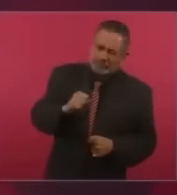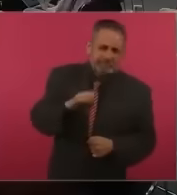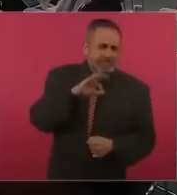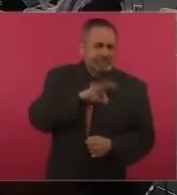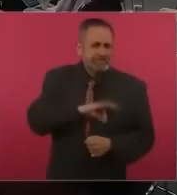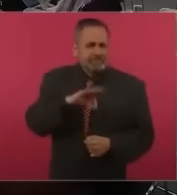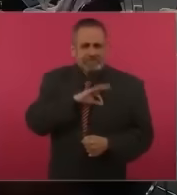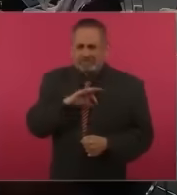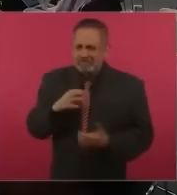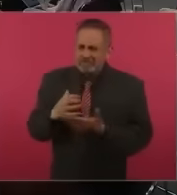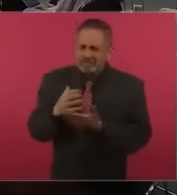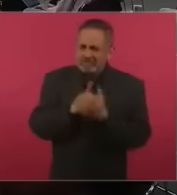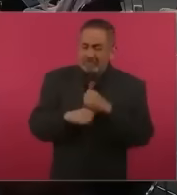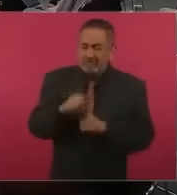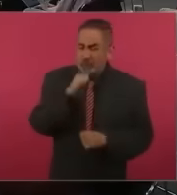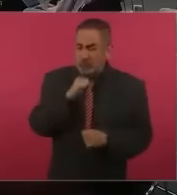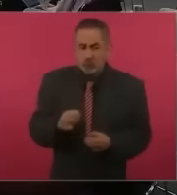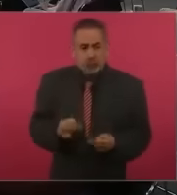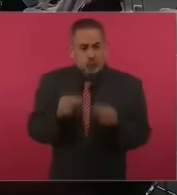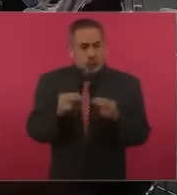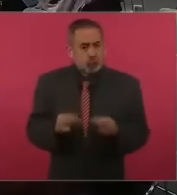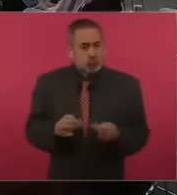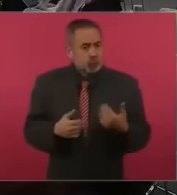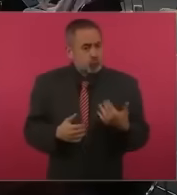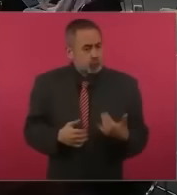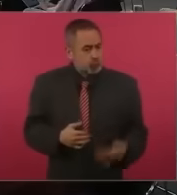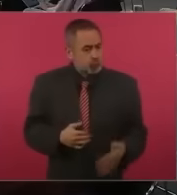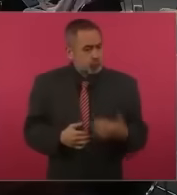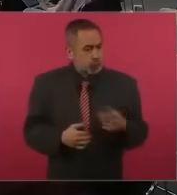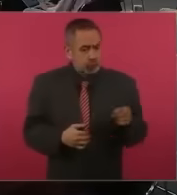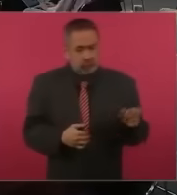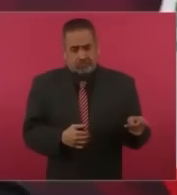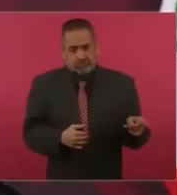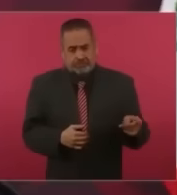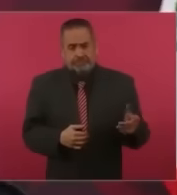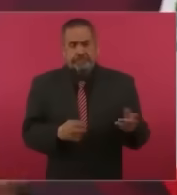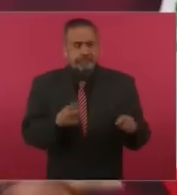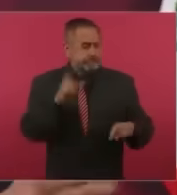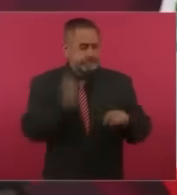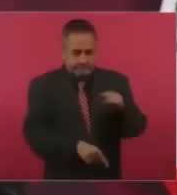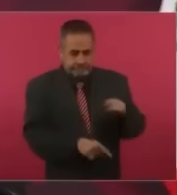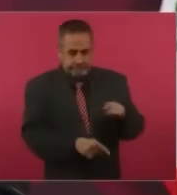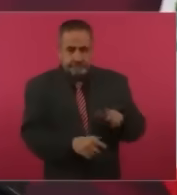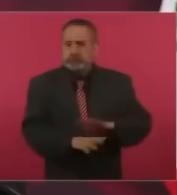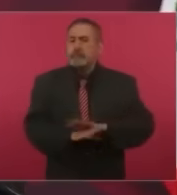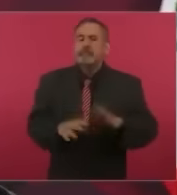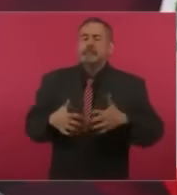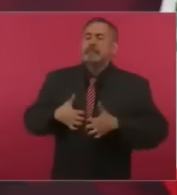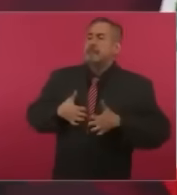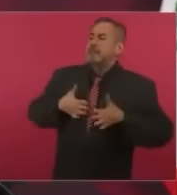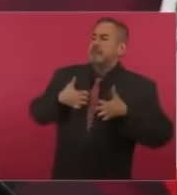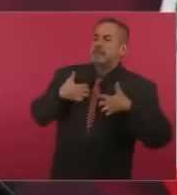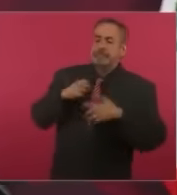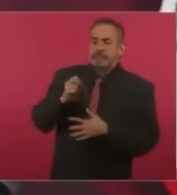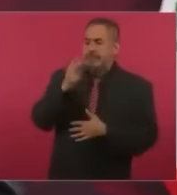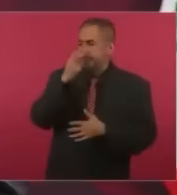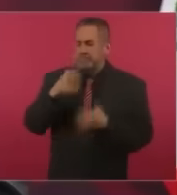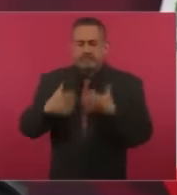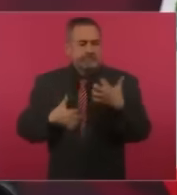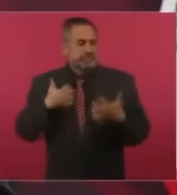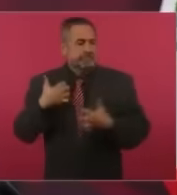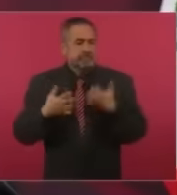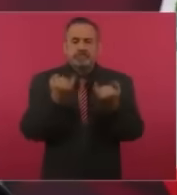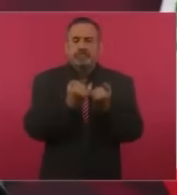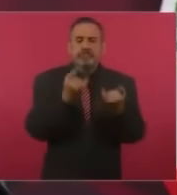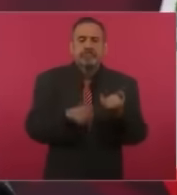Juárez Francisco y Madero o Lázaro Cárdenas López Obrador entiende que había una tendencia en el pri en